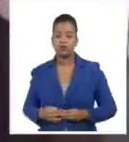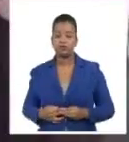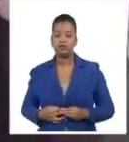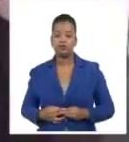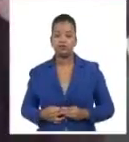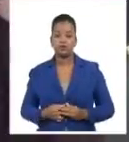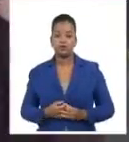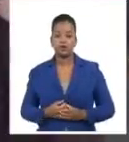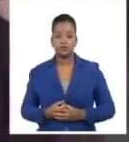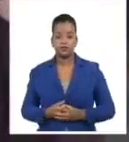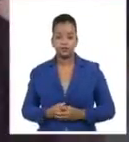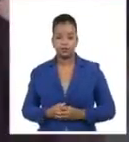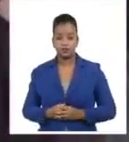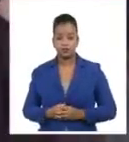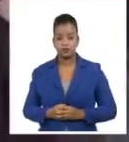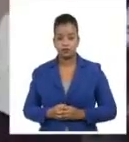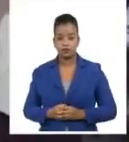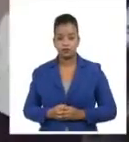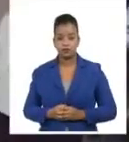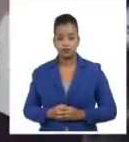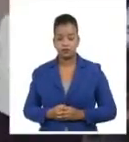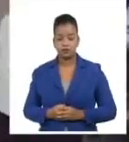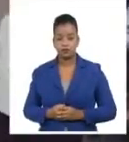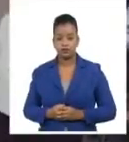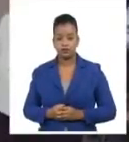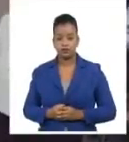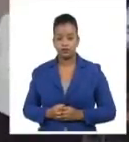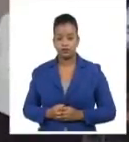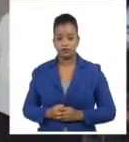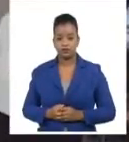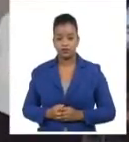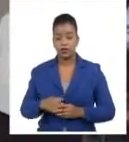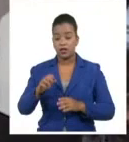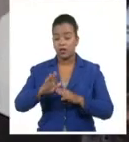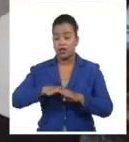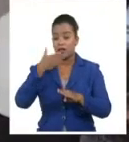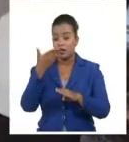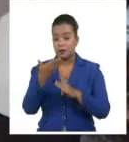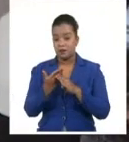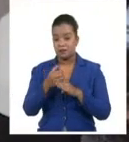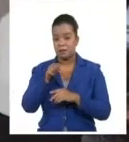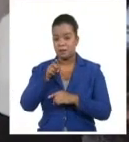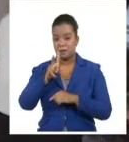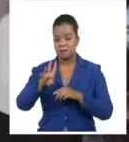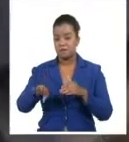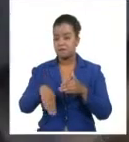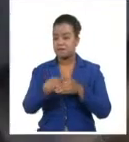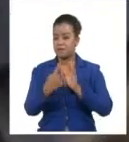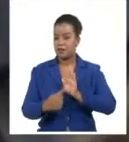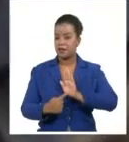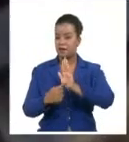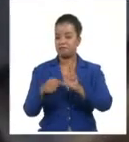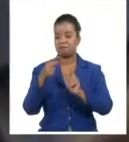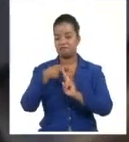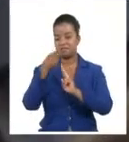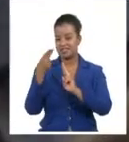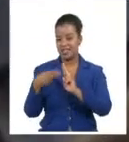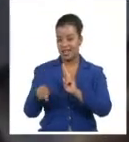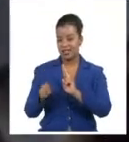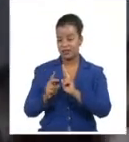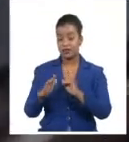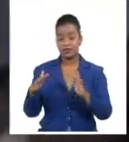hemos puesto Letras con Café. Luego, a las 12 del día, tendremos también presentaciones teatrales. En